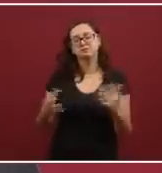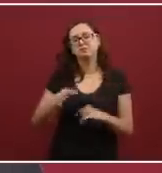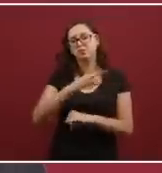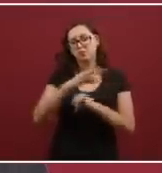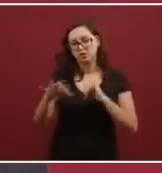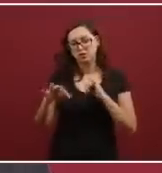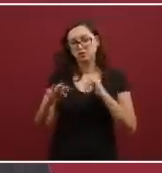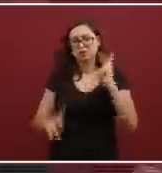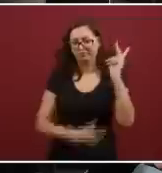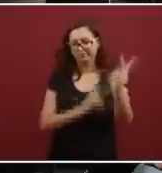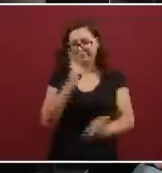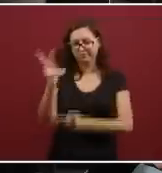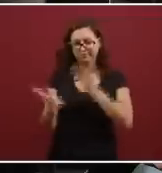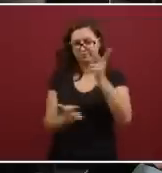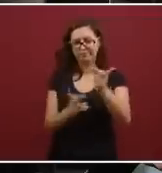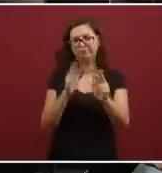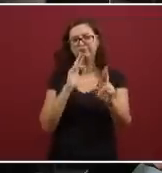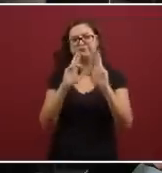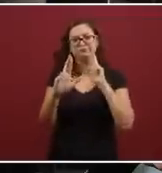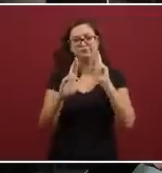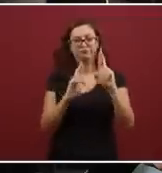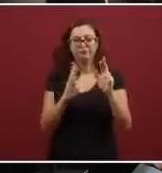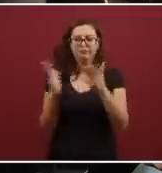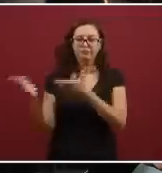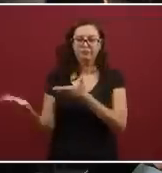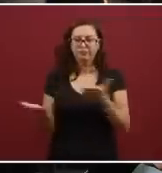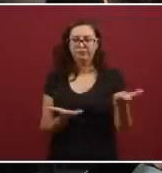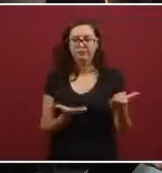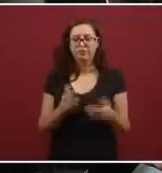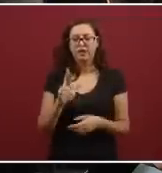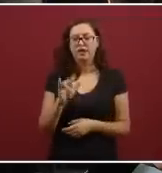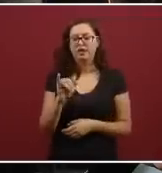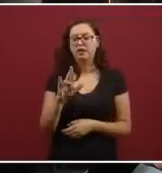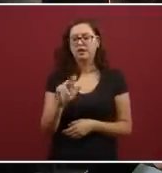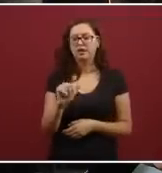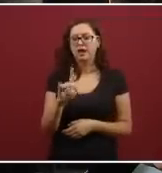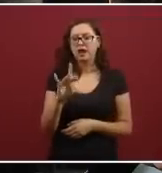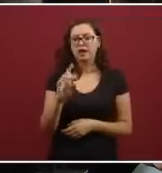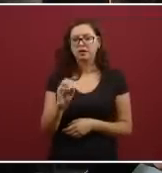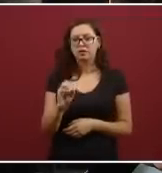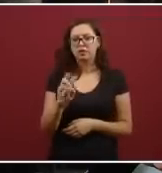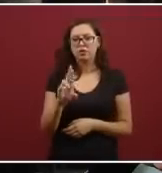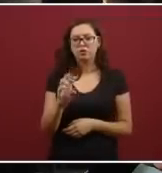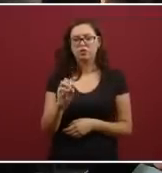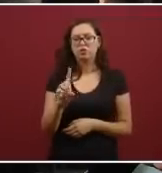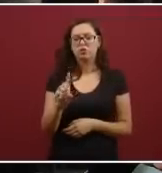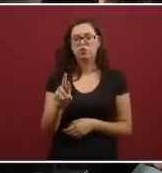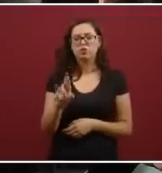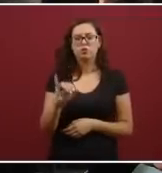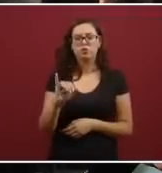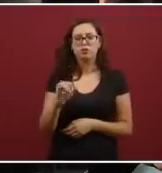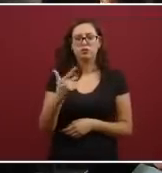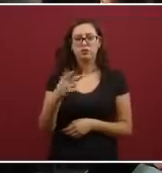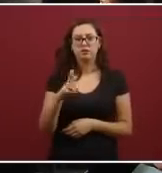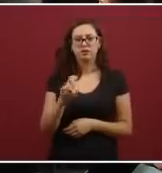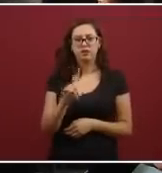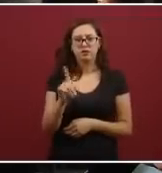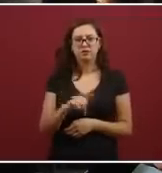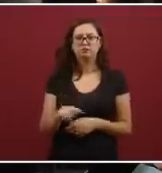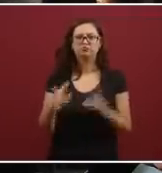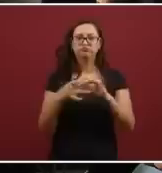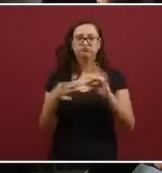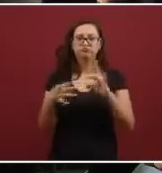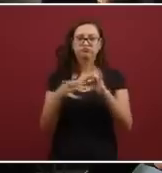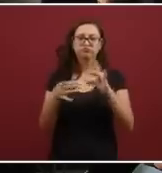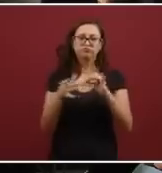siempre. Pues entonces le damos la palabra a Ricardo Rodríguez, que nos exponga sobre estos